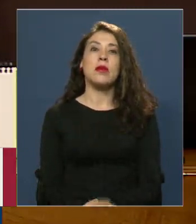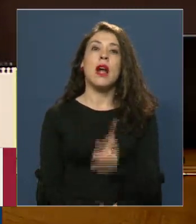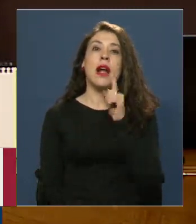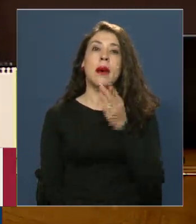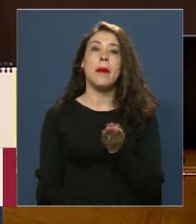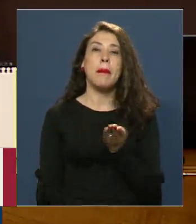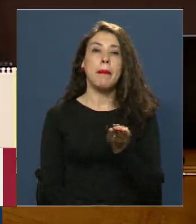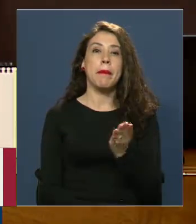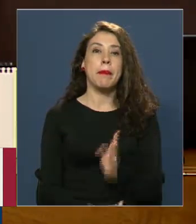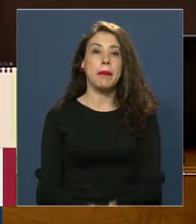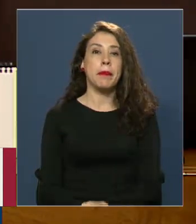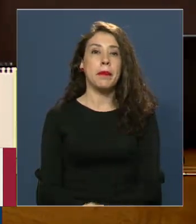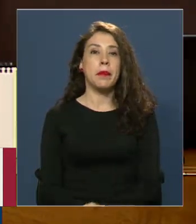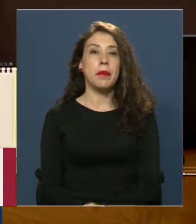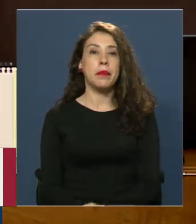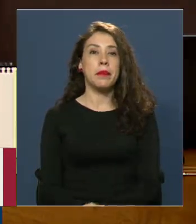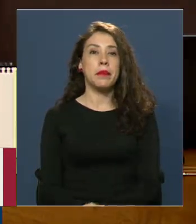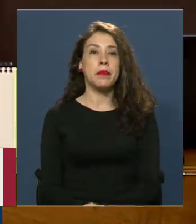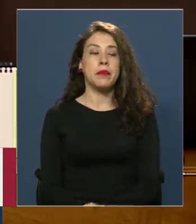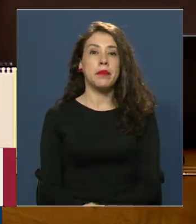solicitado.